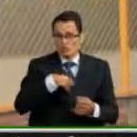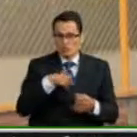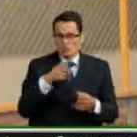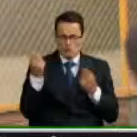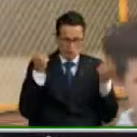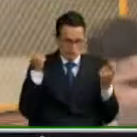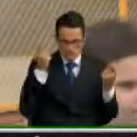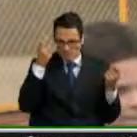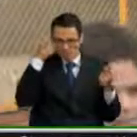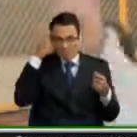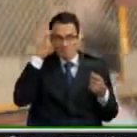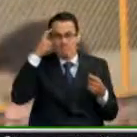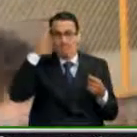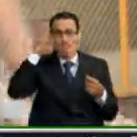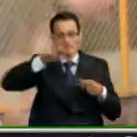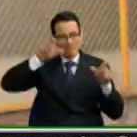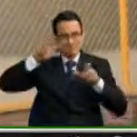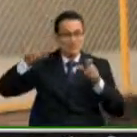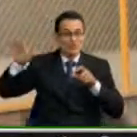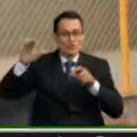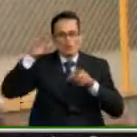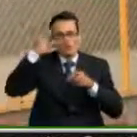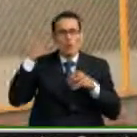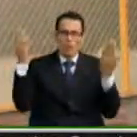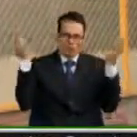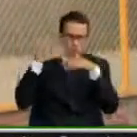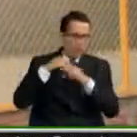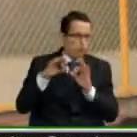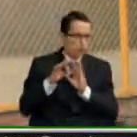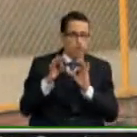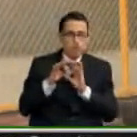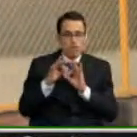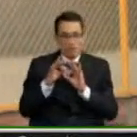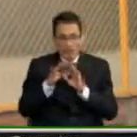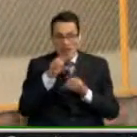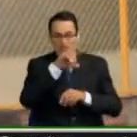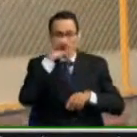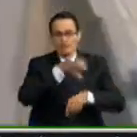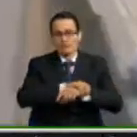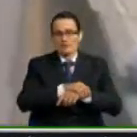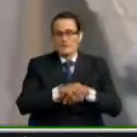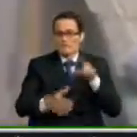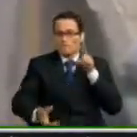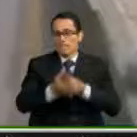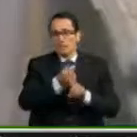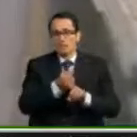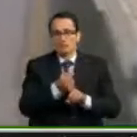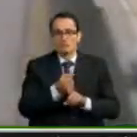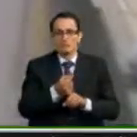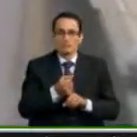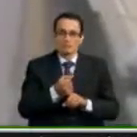inteligencia, con personal, digamos, policial infiltrado en este sentido, para poder identificar los focos